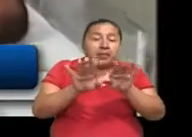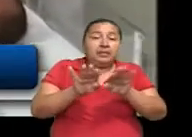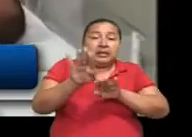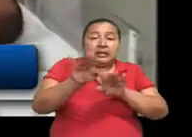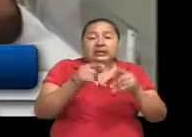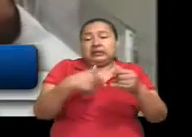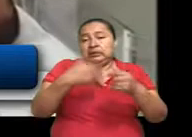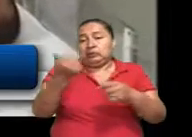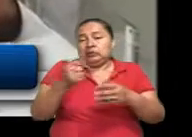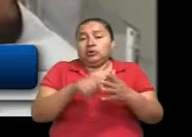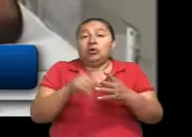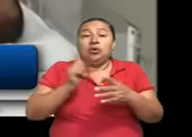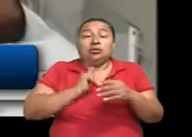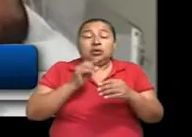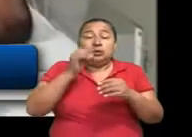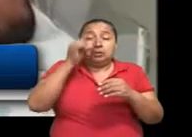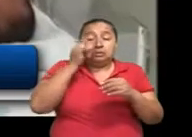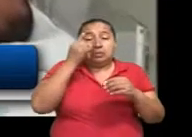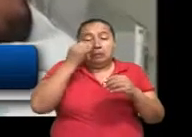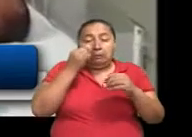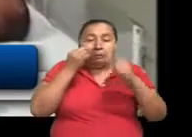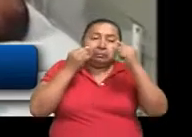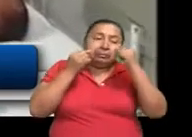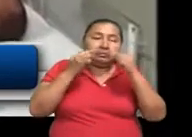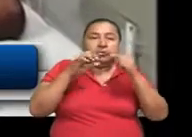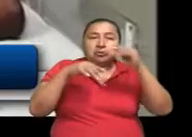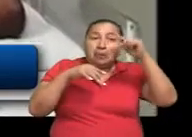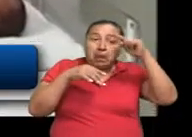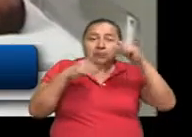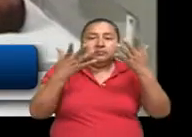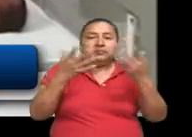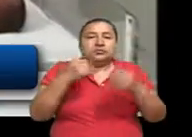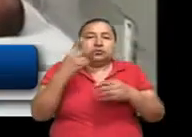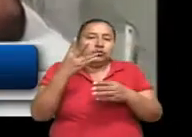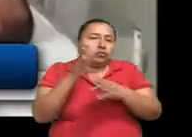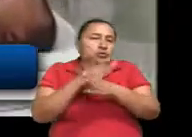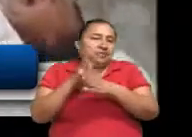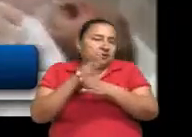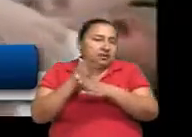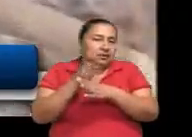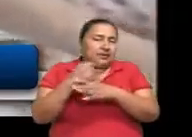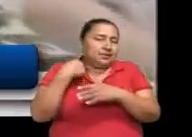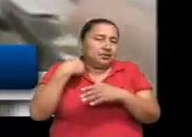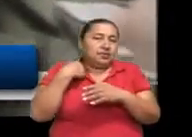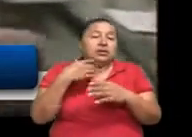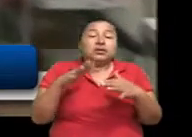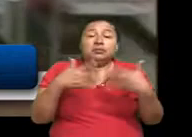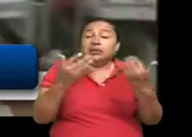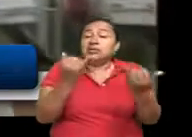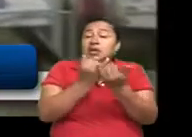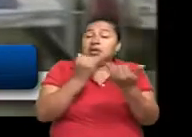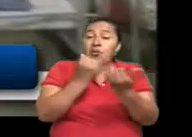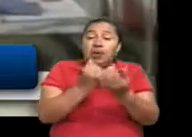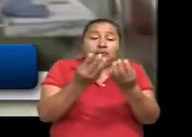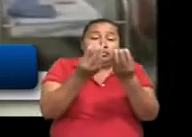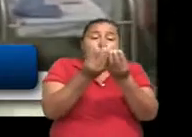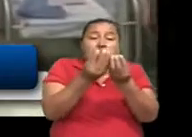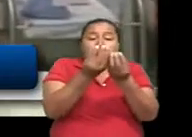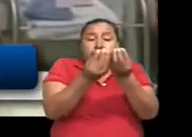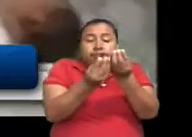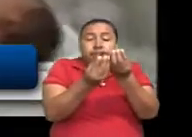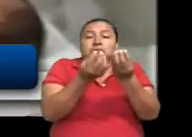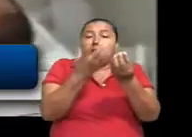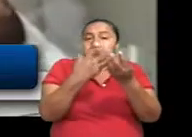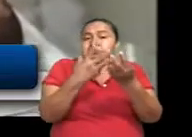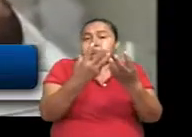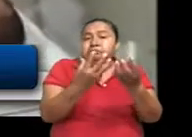otro... o tengo un ojito más gacho que el otro. O sea, son dos cosas diferentes. Entonces, ¿qué pasa? Un testículo es más